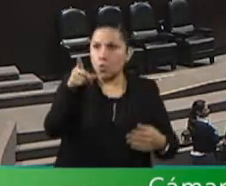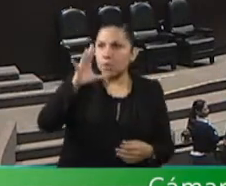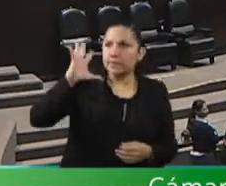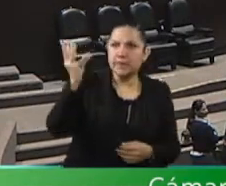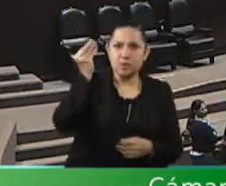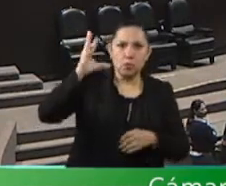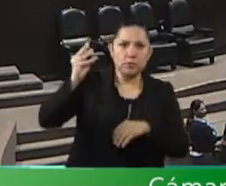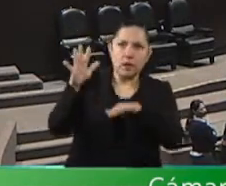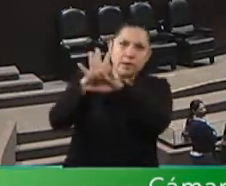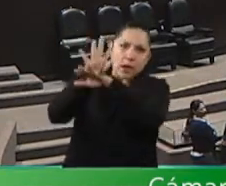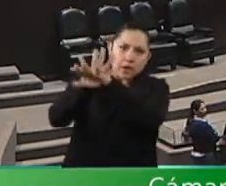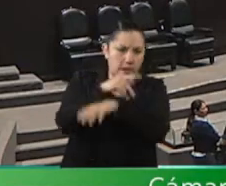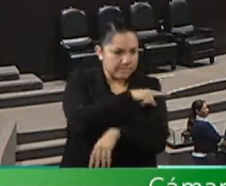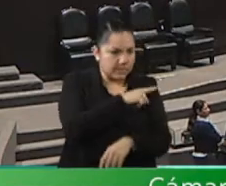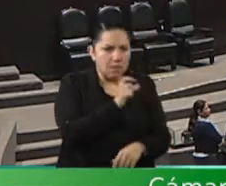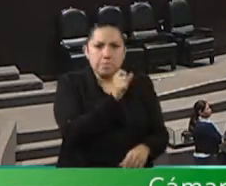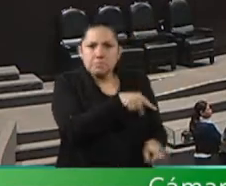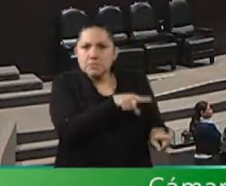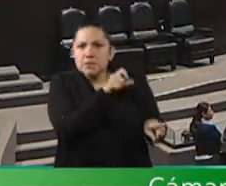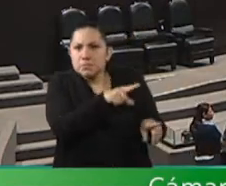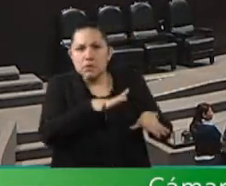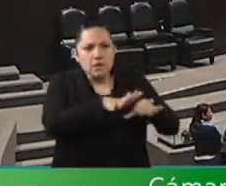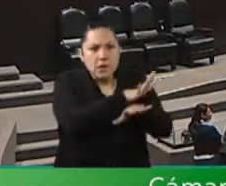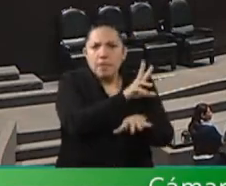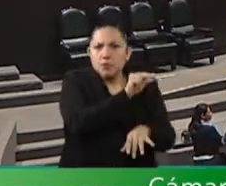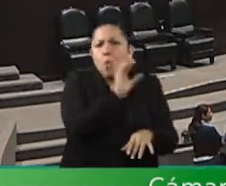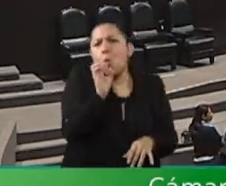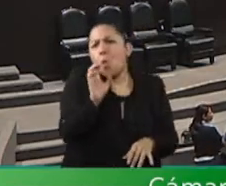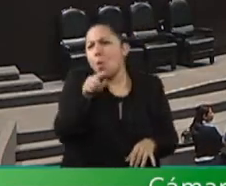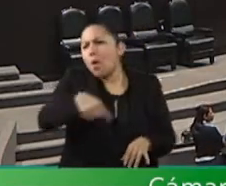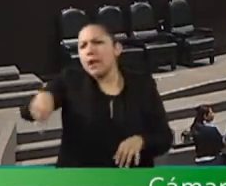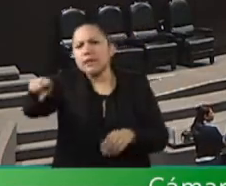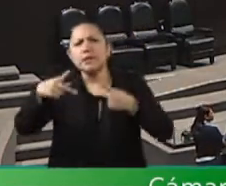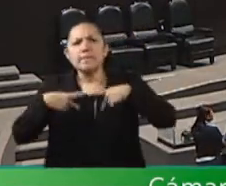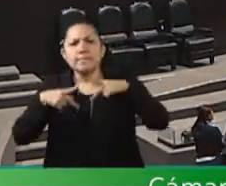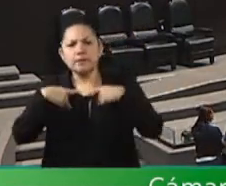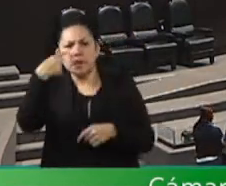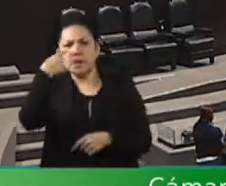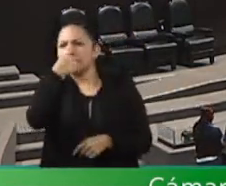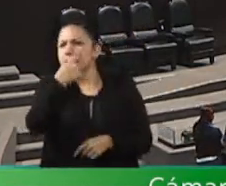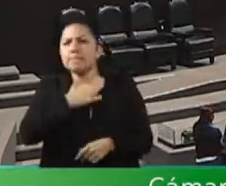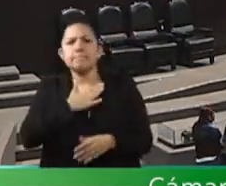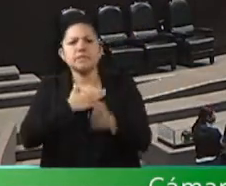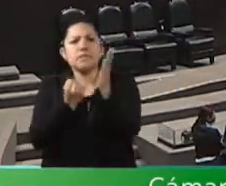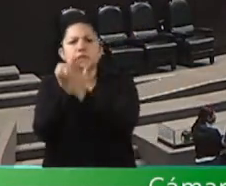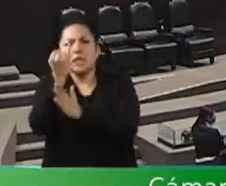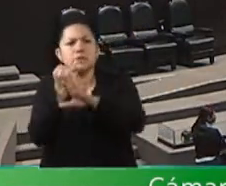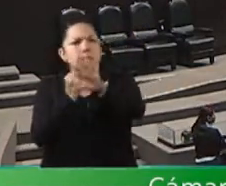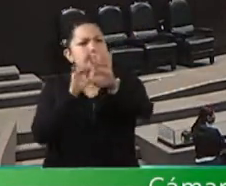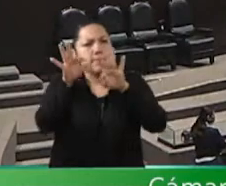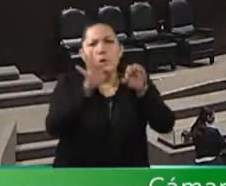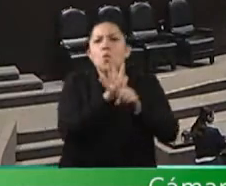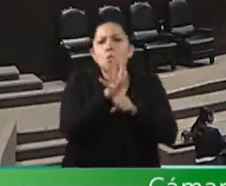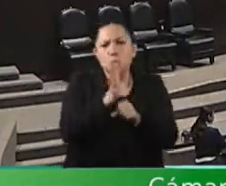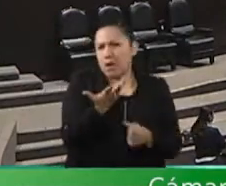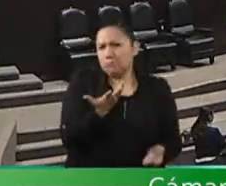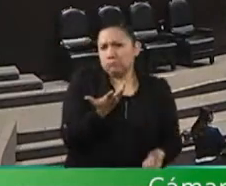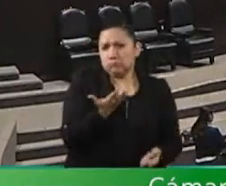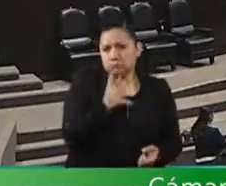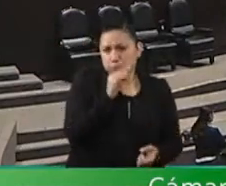como reducir la libertad de elección de los usuarios, además de abrir la posibilidad de adoptar medidas de censura.